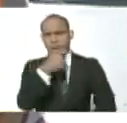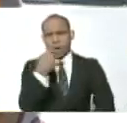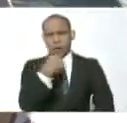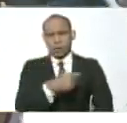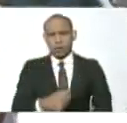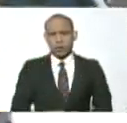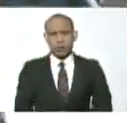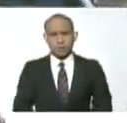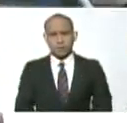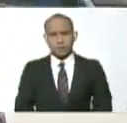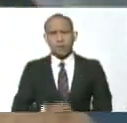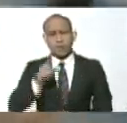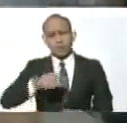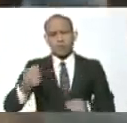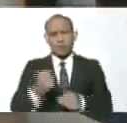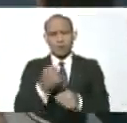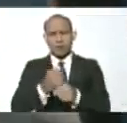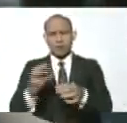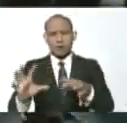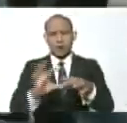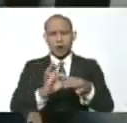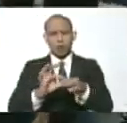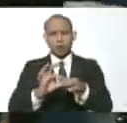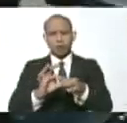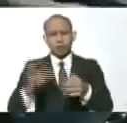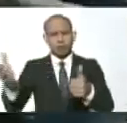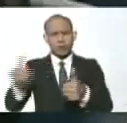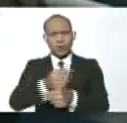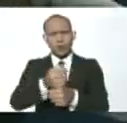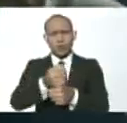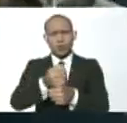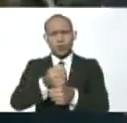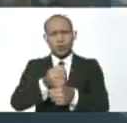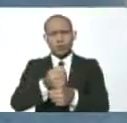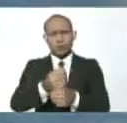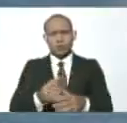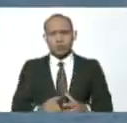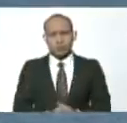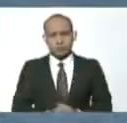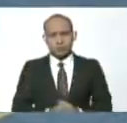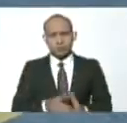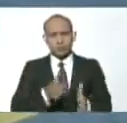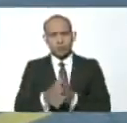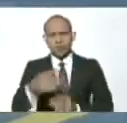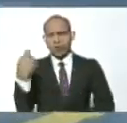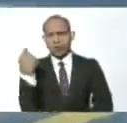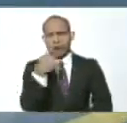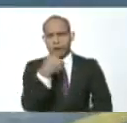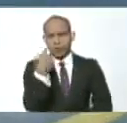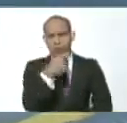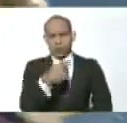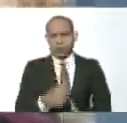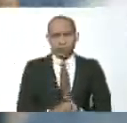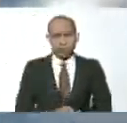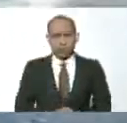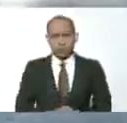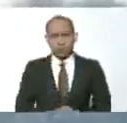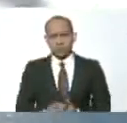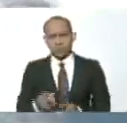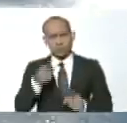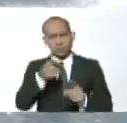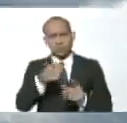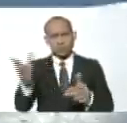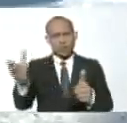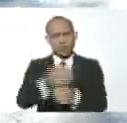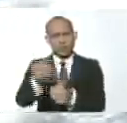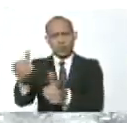coadyuva igualmente con la identificación y cuantificación de sustancias ilícitas las cuales han sido